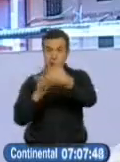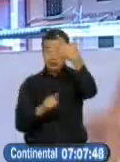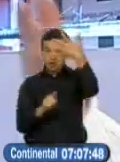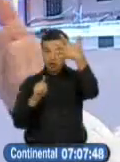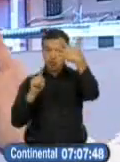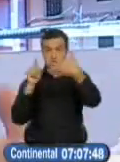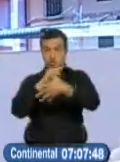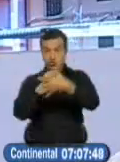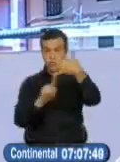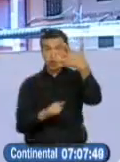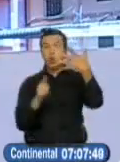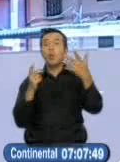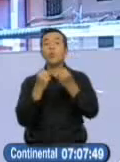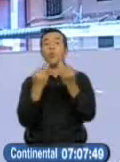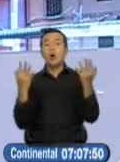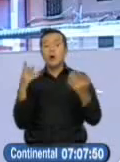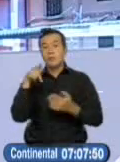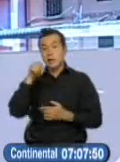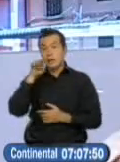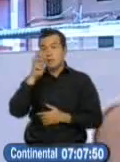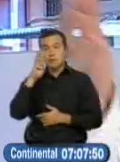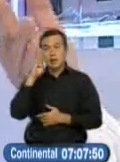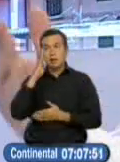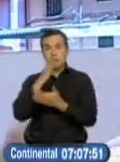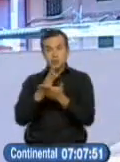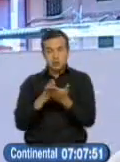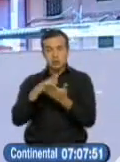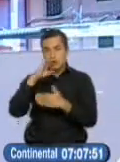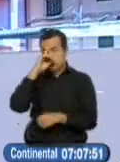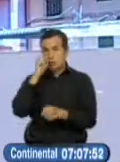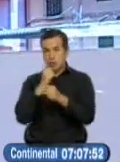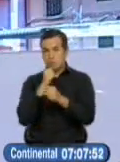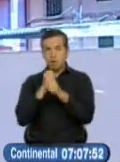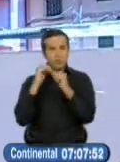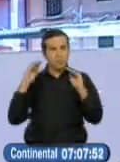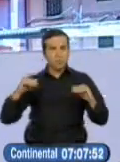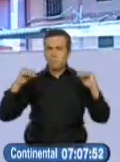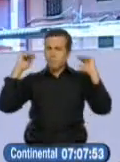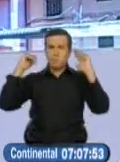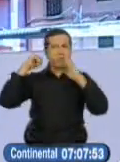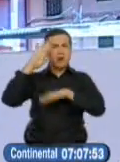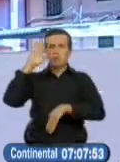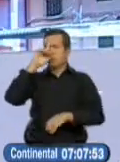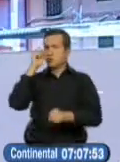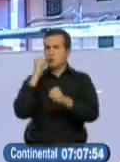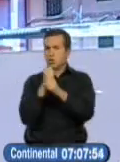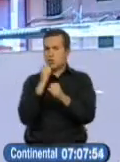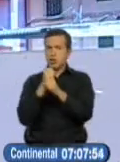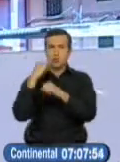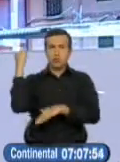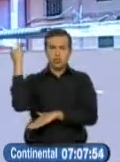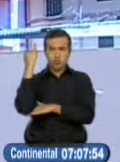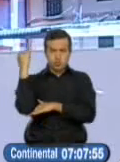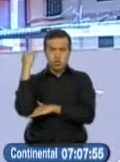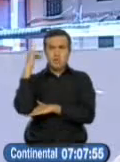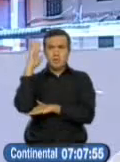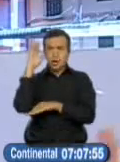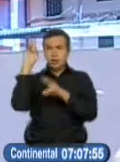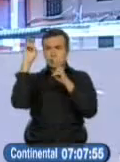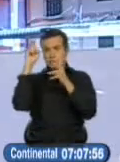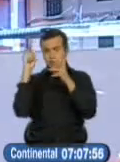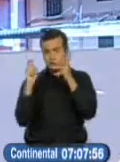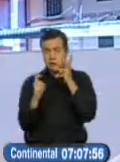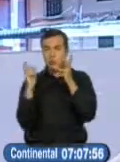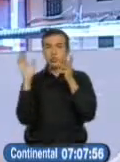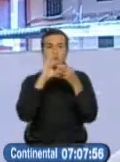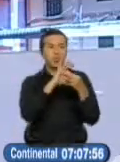sectores, representamos más de la mitad del PIB entre todos y en empleo somos los que más generamos empleo en la parte industrial y de conocimiento. Nos hemos